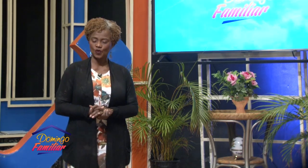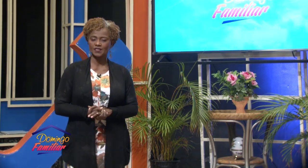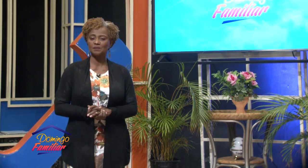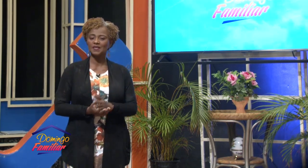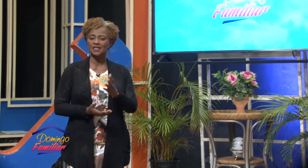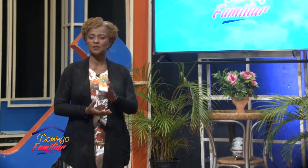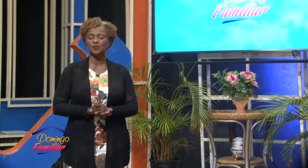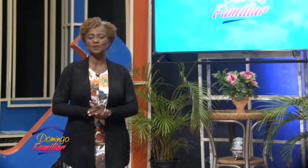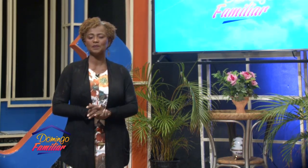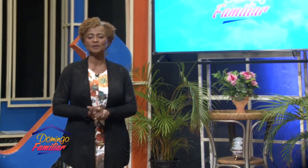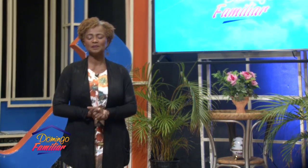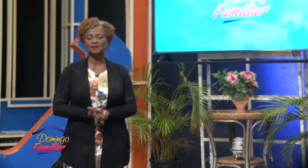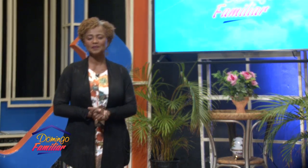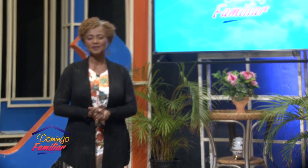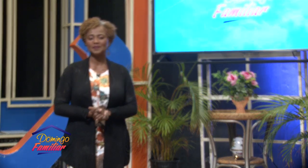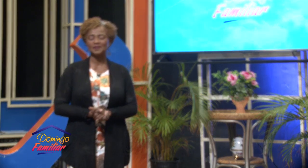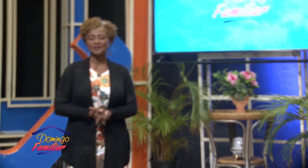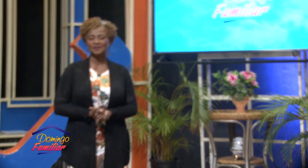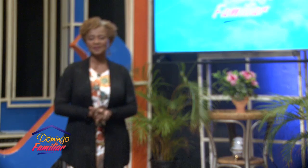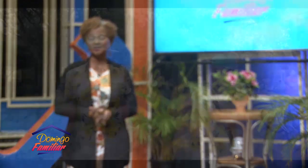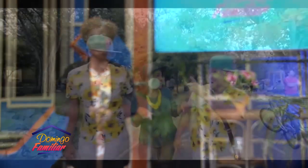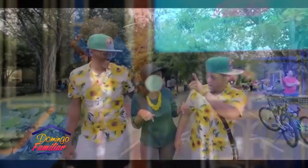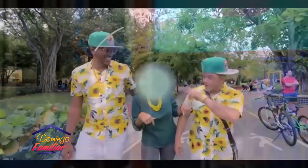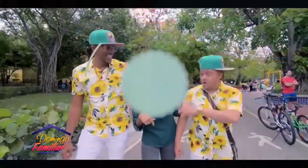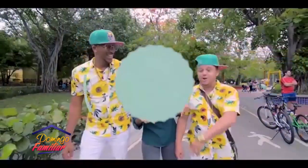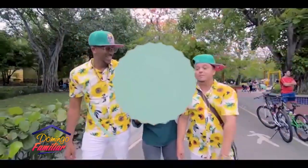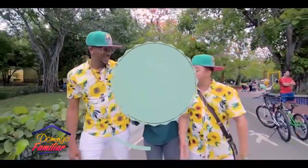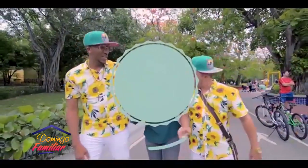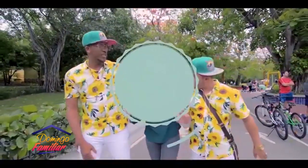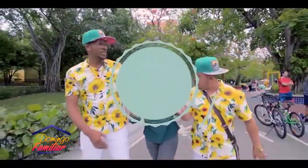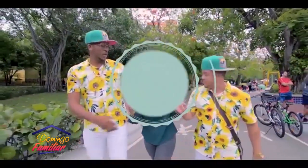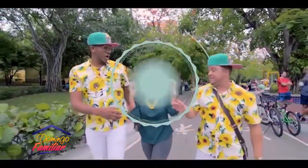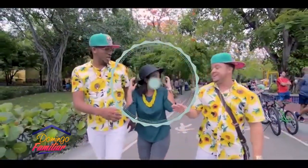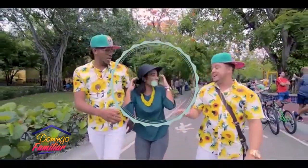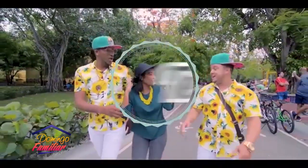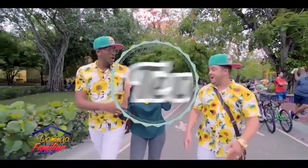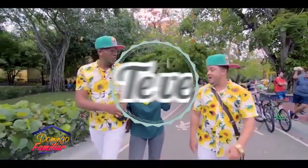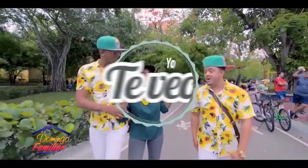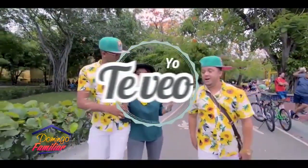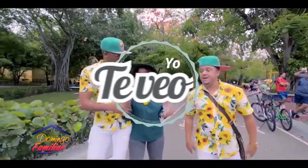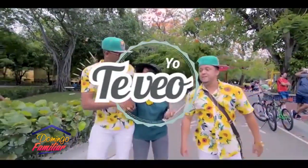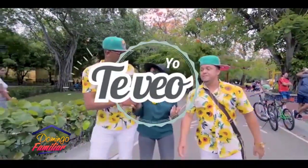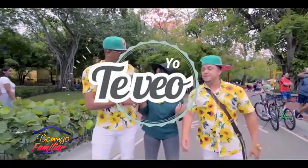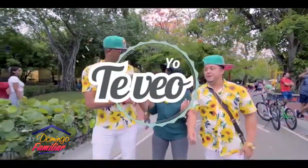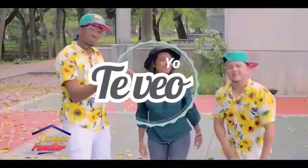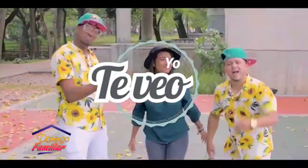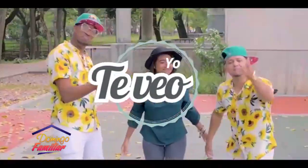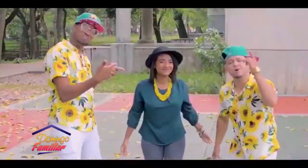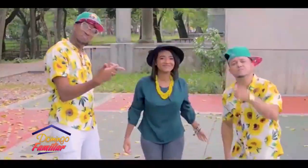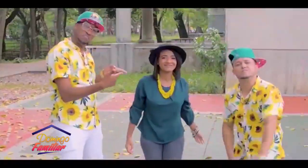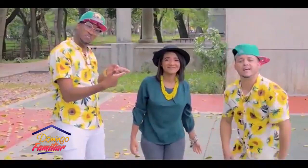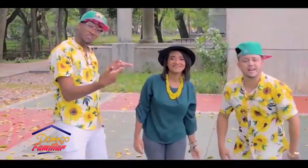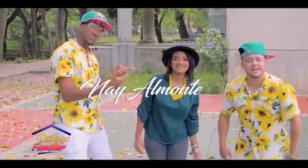sus hogares. Pásenla muy bien. Este es es el junte.